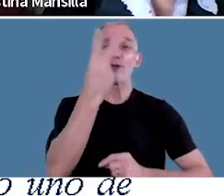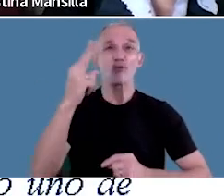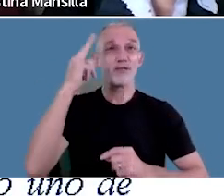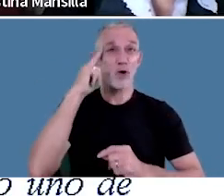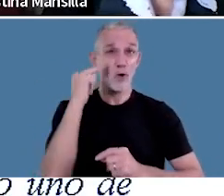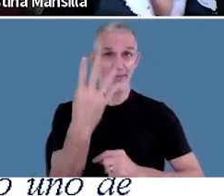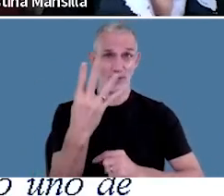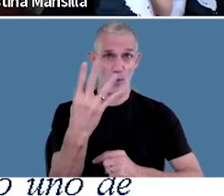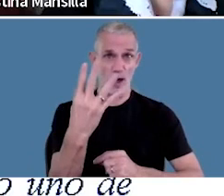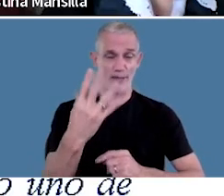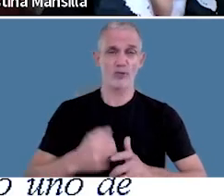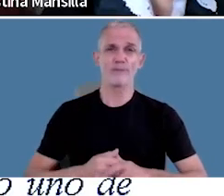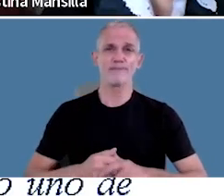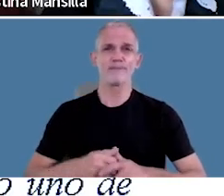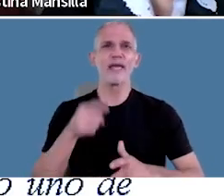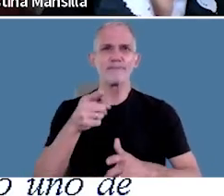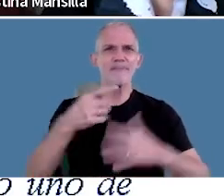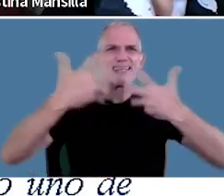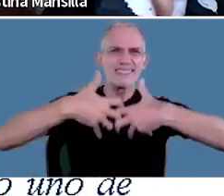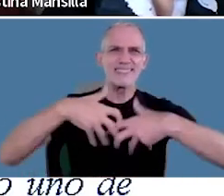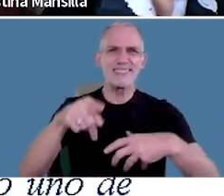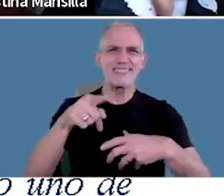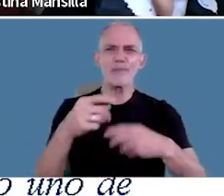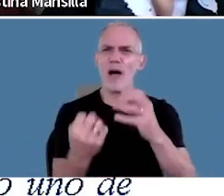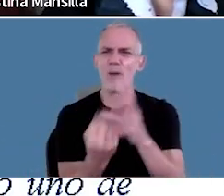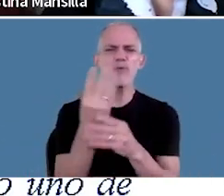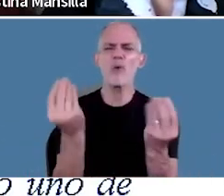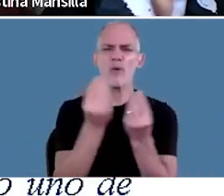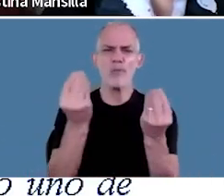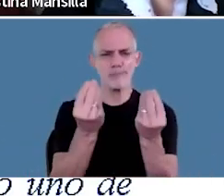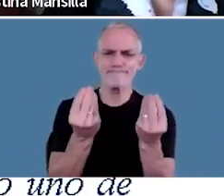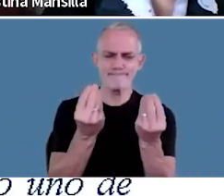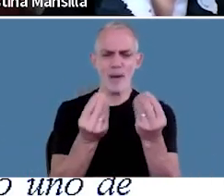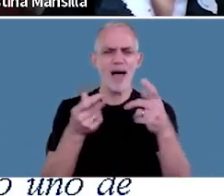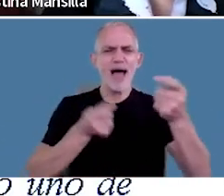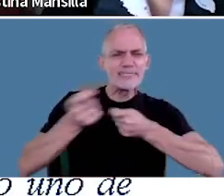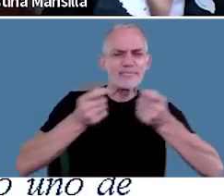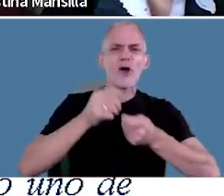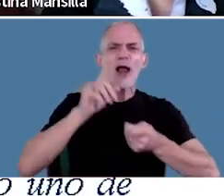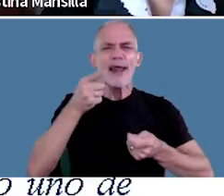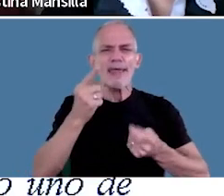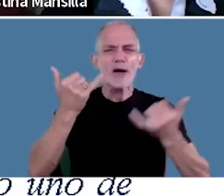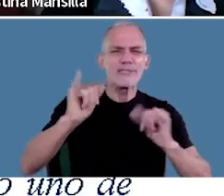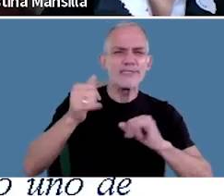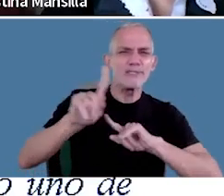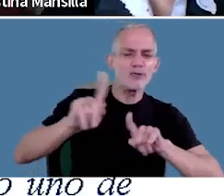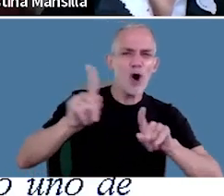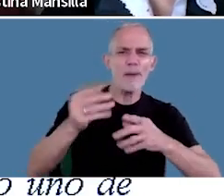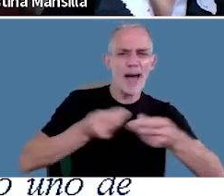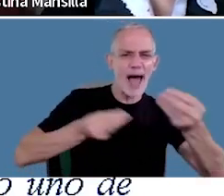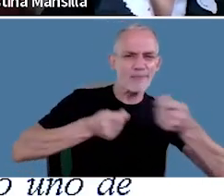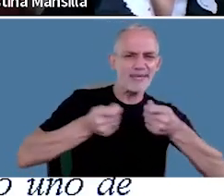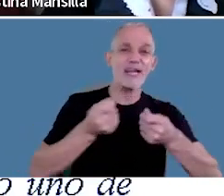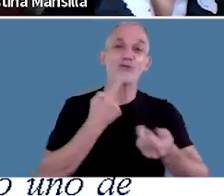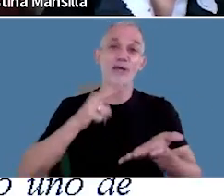4294. Este sistema nació como un instrumento de gestión de riesgo en materia de administración